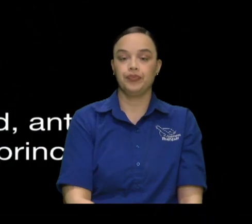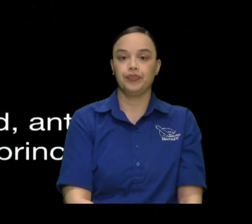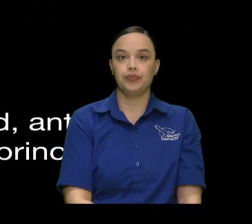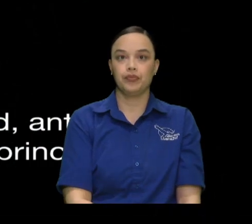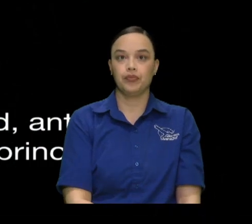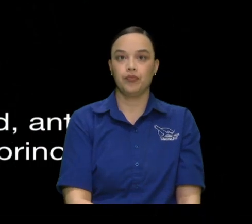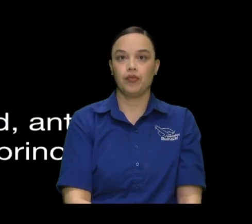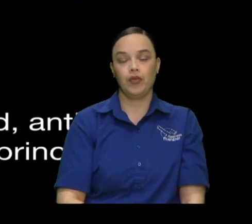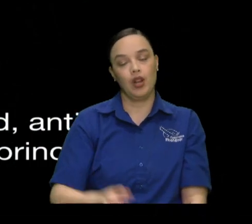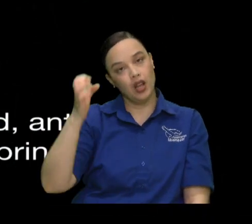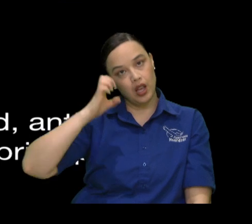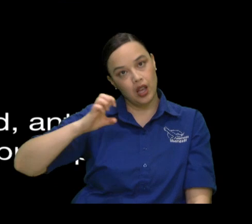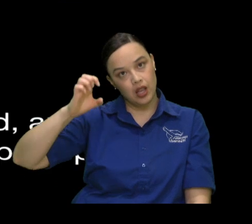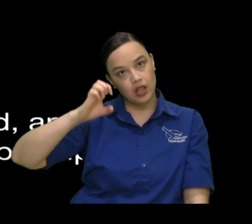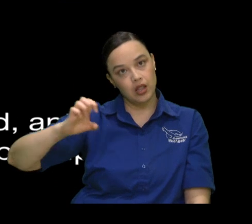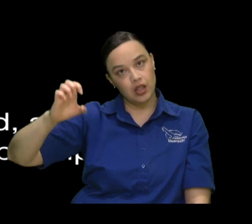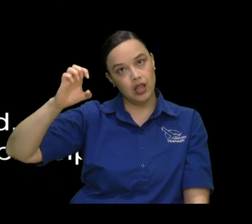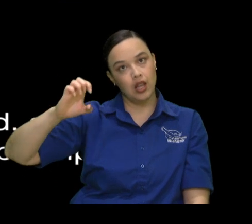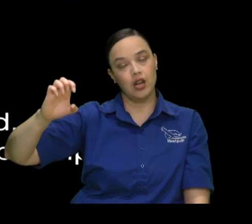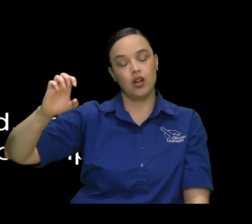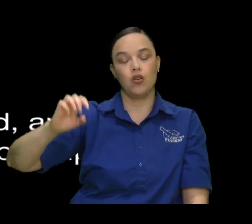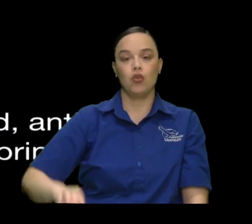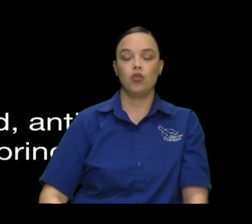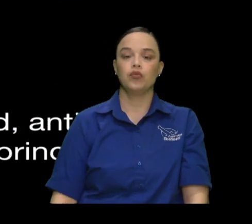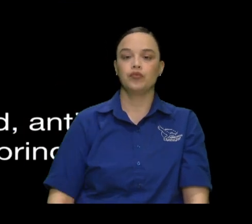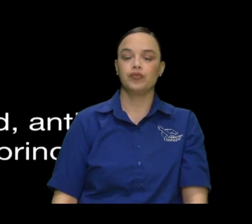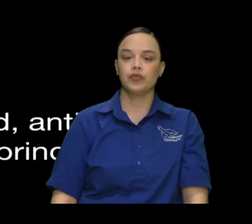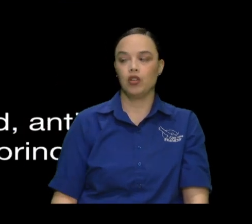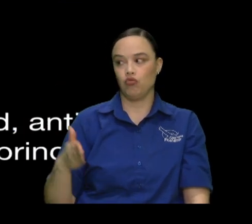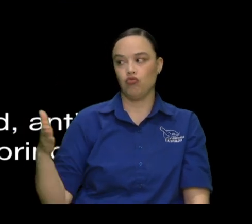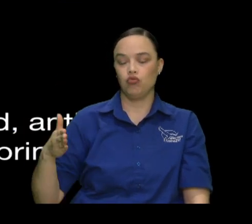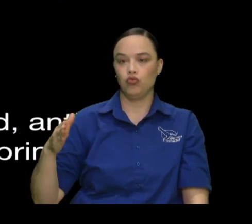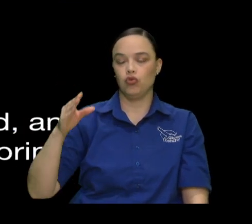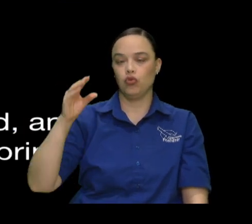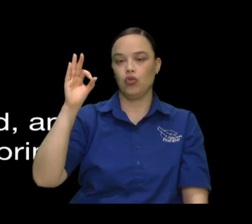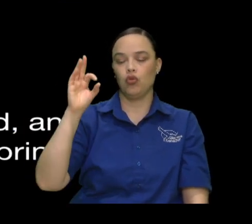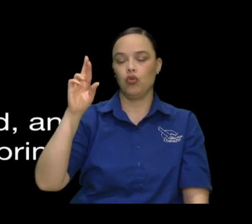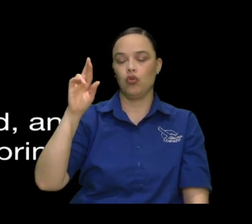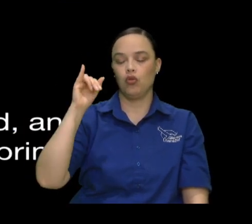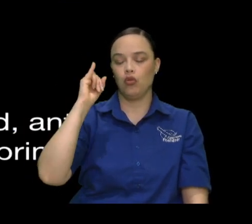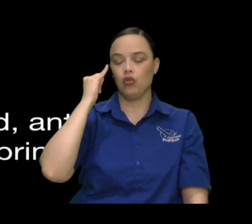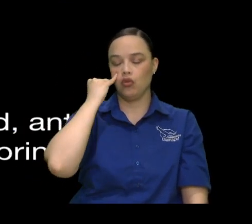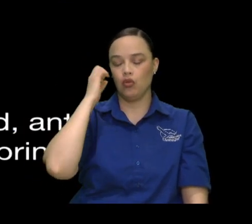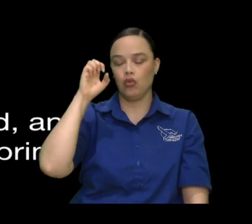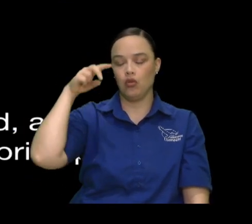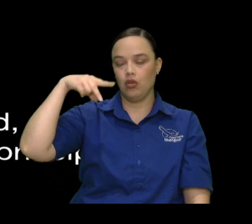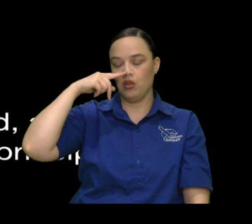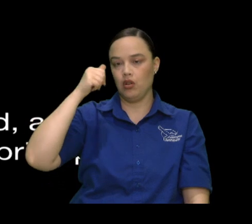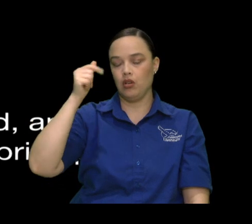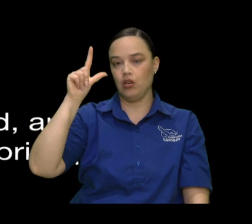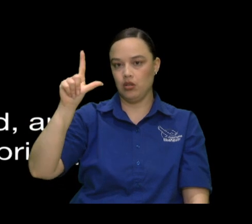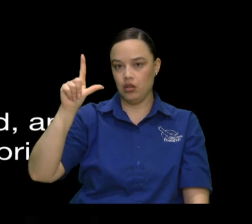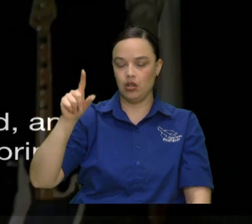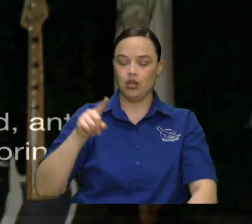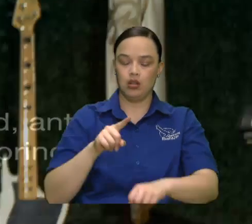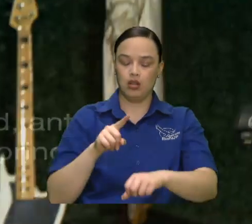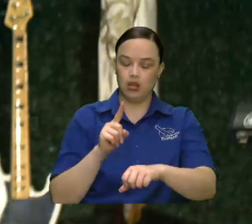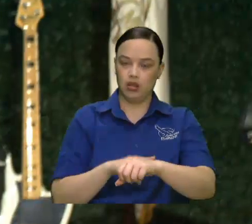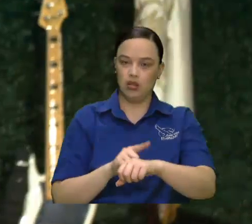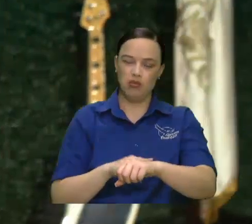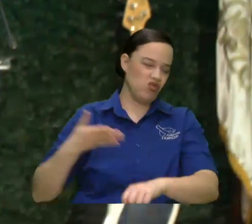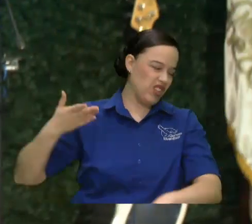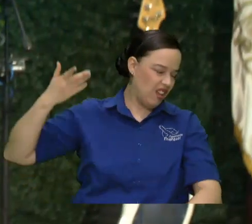eterno lado oriental pasado desde el principio tiempos antiguos